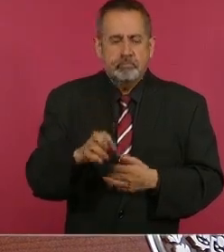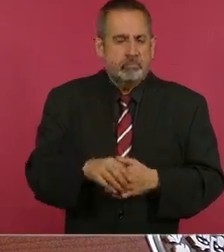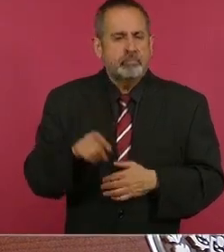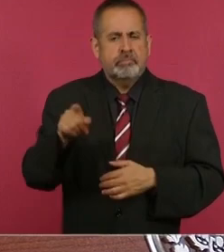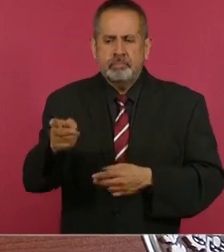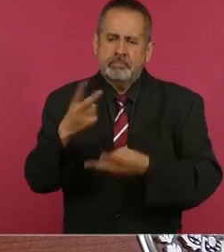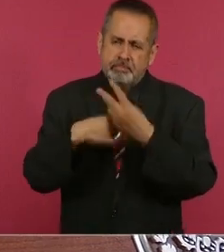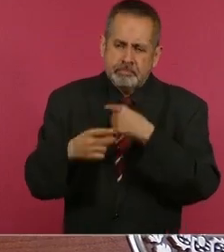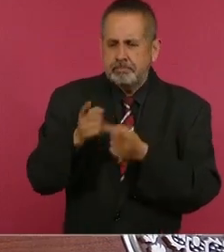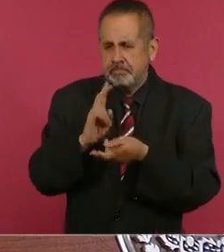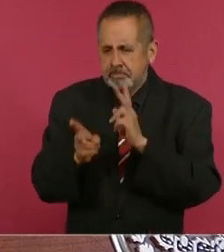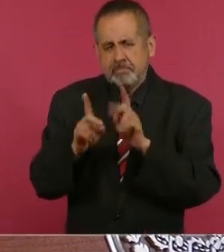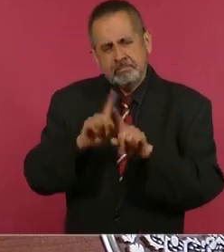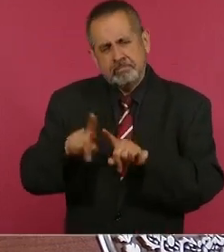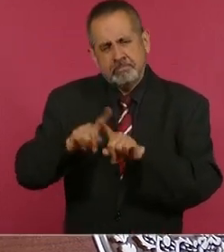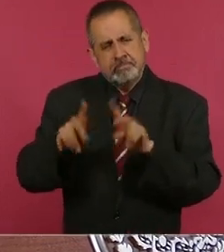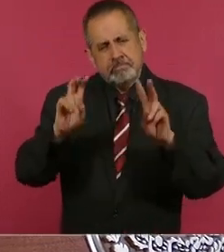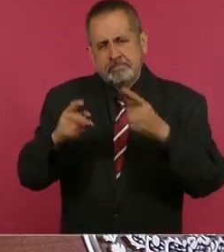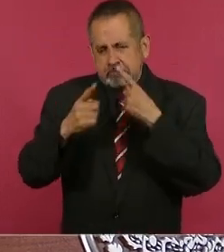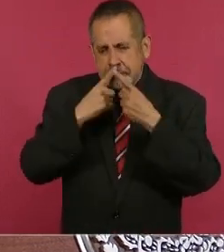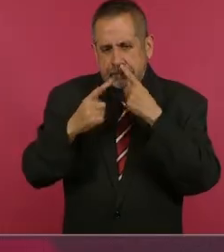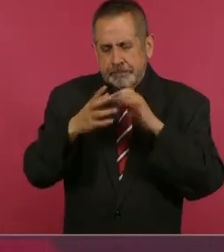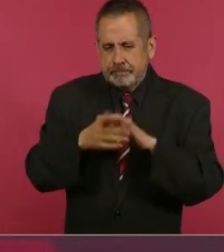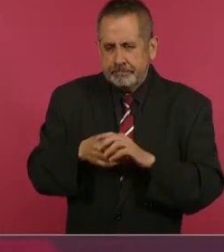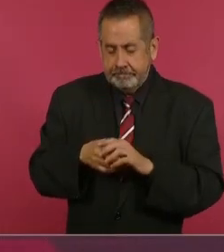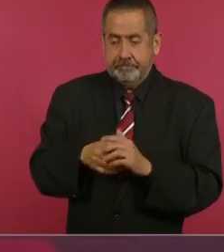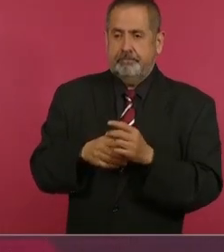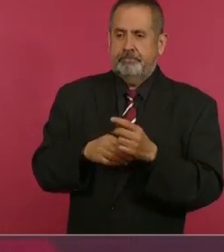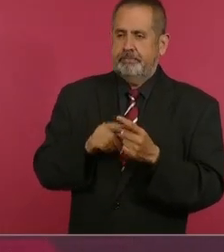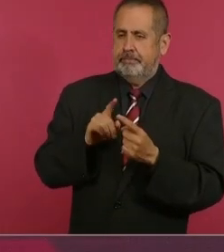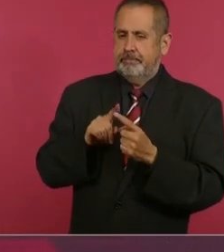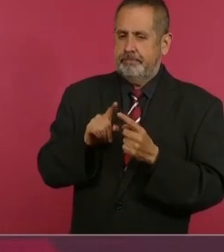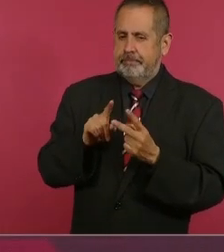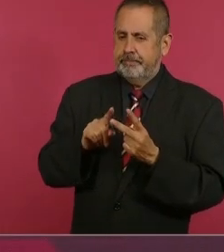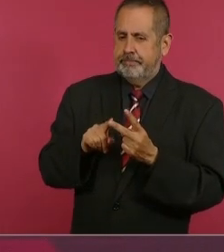a tratarme varios temas, pero dos